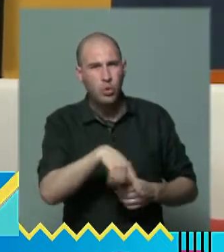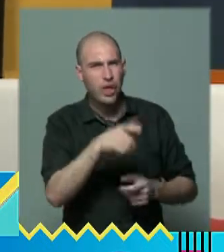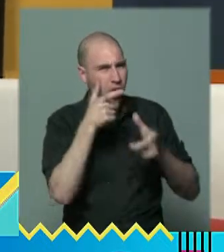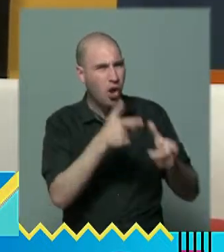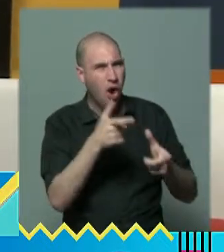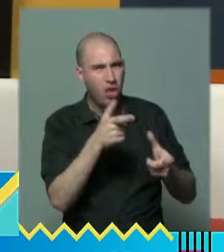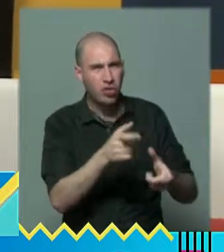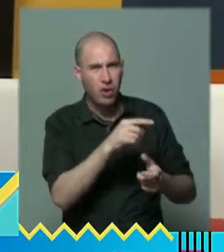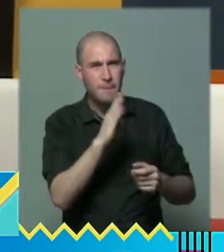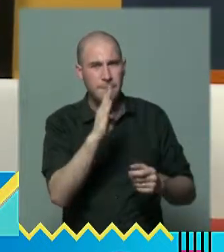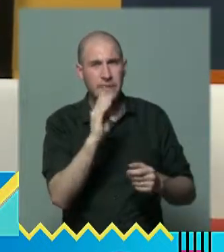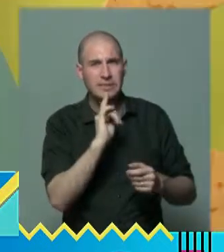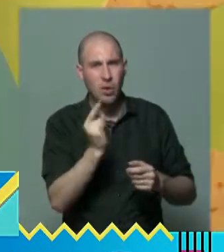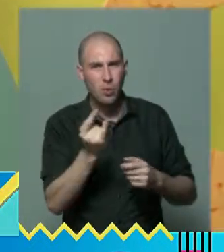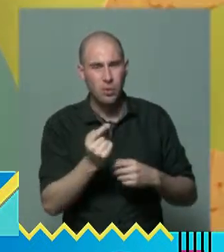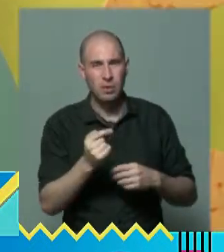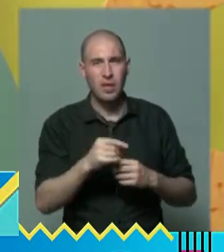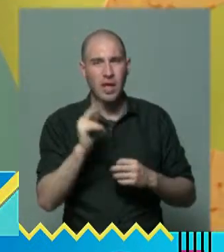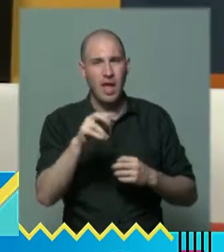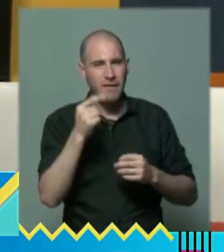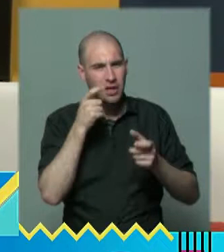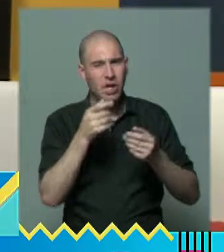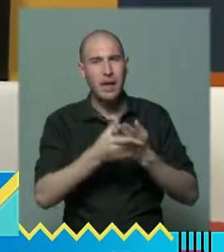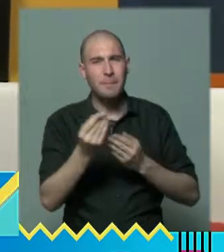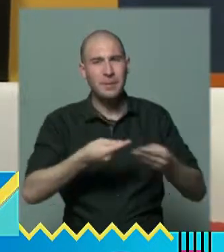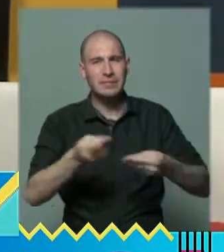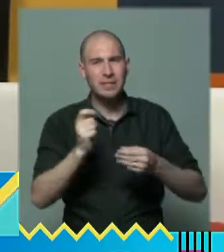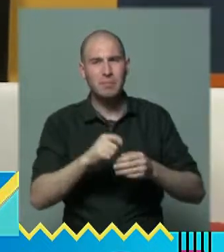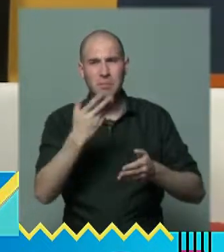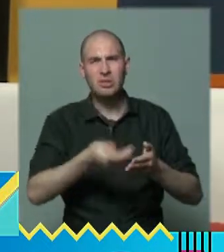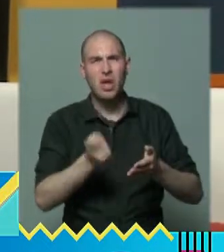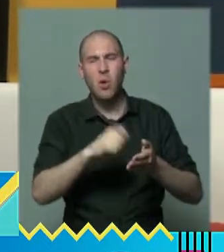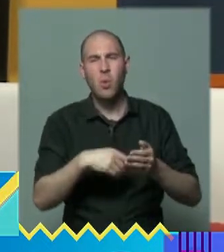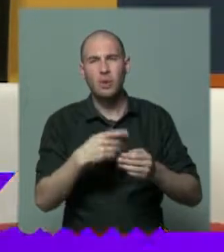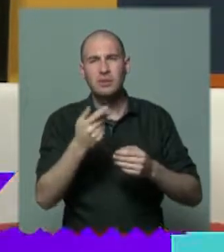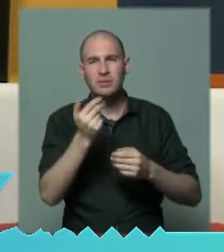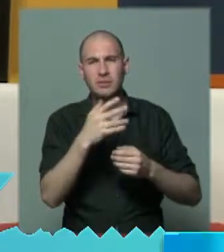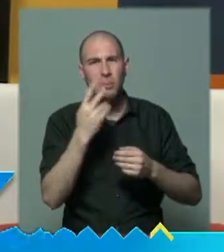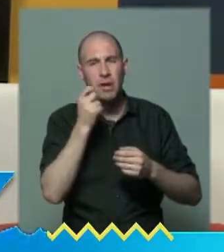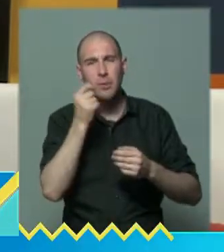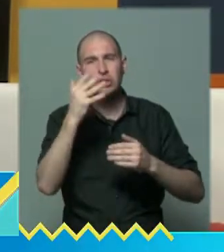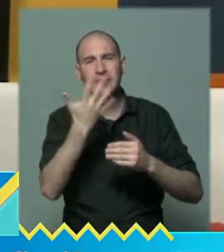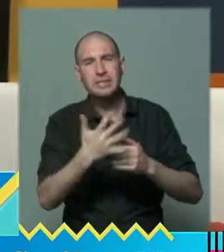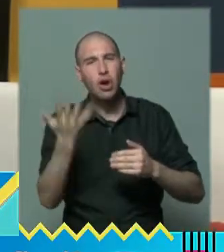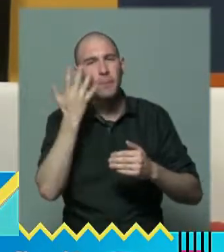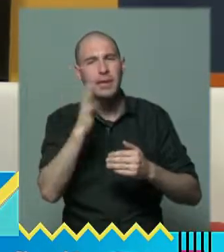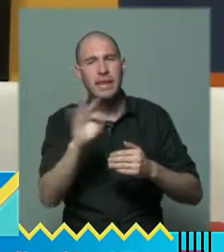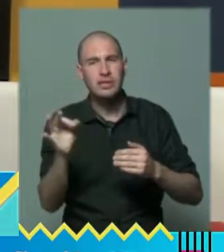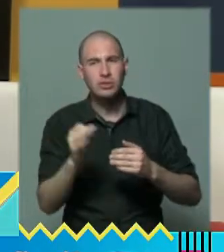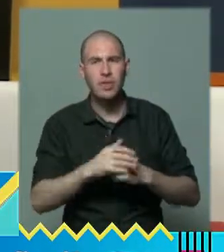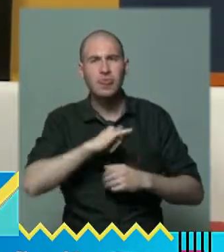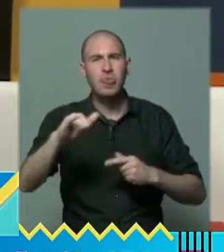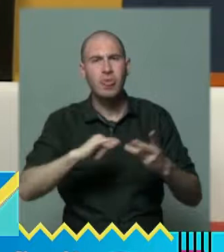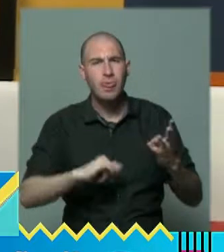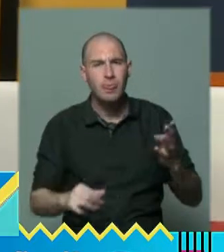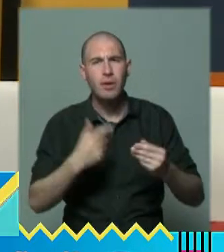controlar esos BTU? Absolutamente. Y ver ese ajuste que hace la empresa. ¿Quién me dice que son 8.360 y no 5.500? ¿Cuántas denuncias